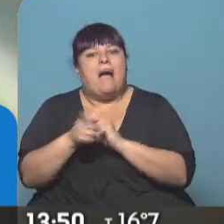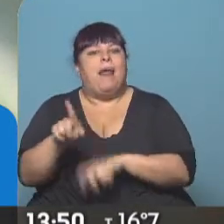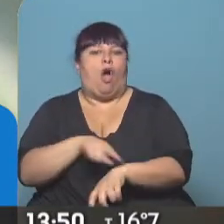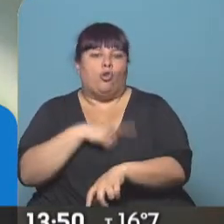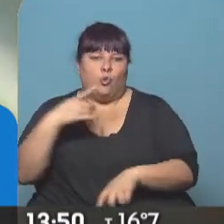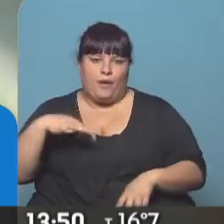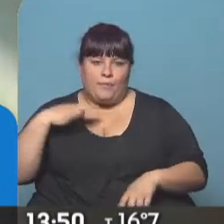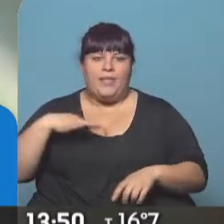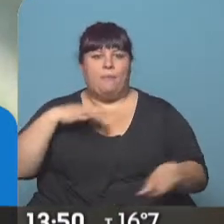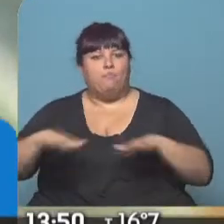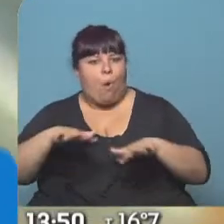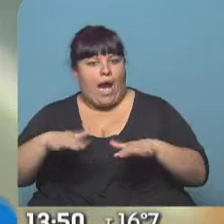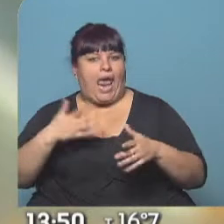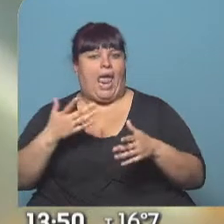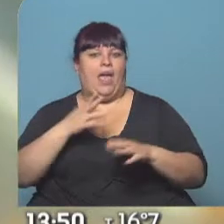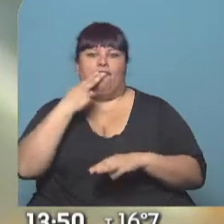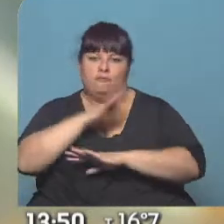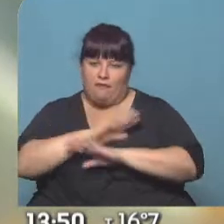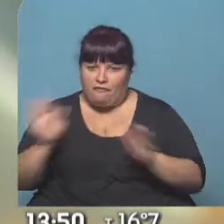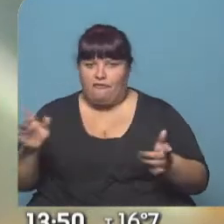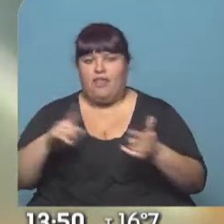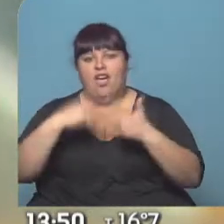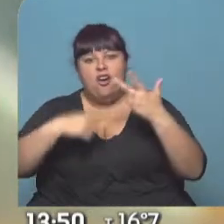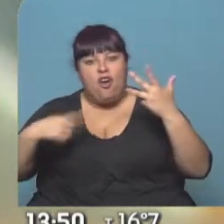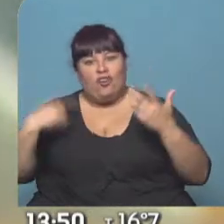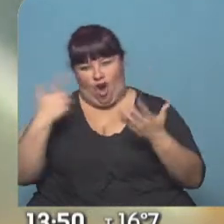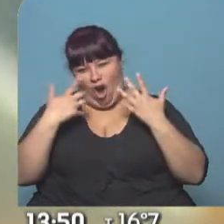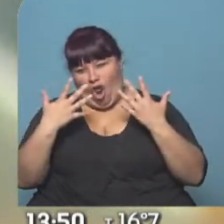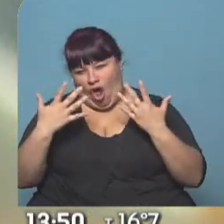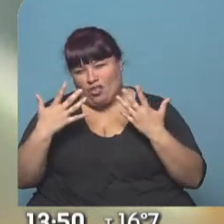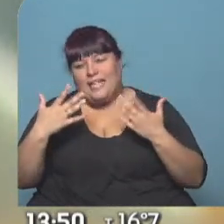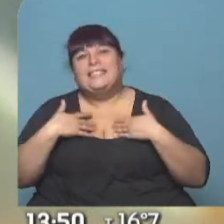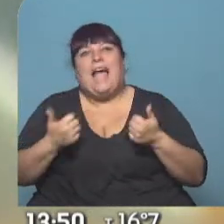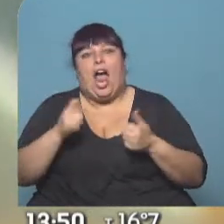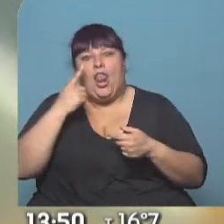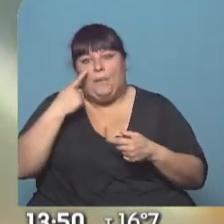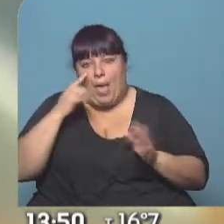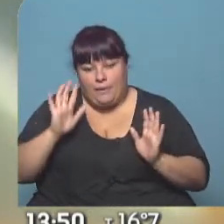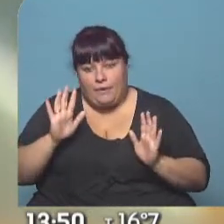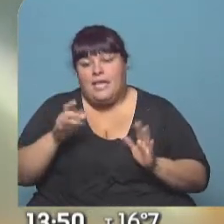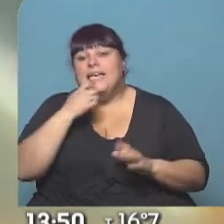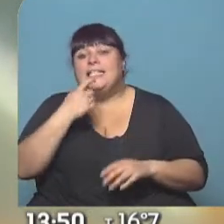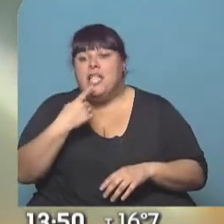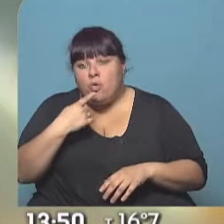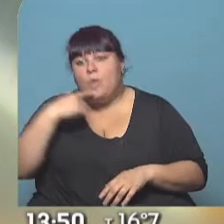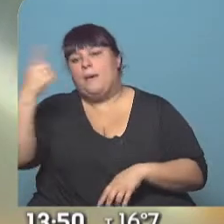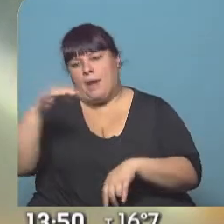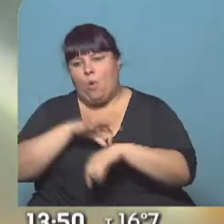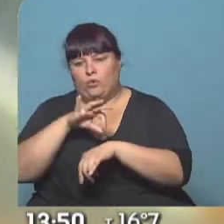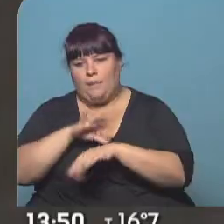de vida tener una vida activa dejar de fumar todas las cosas que todos conocemos como vida saludable y ante la duda consultar a un